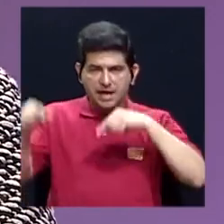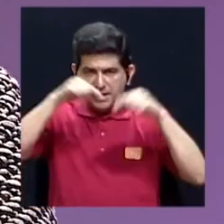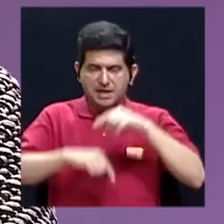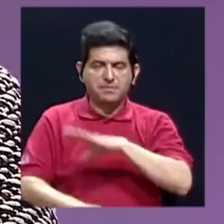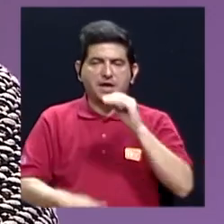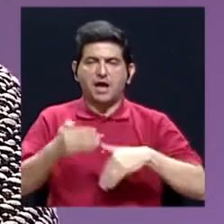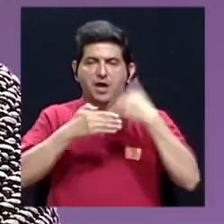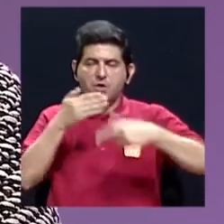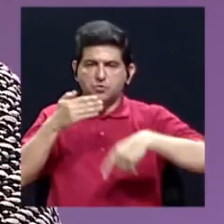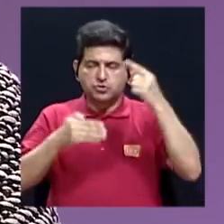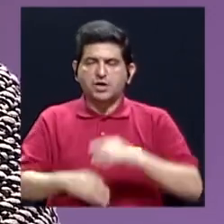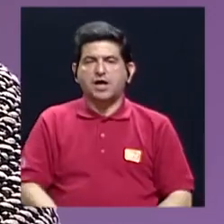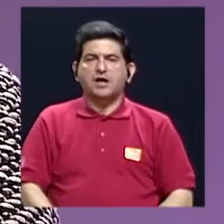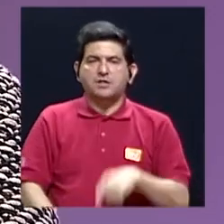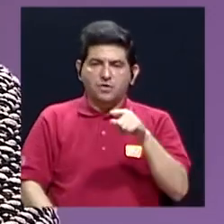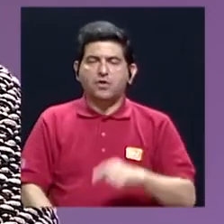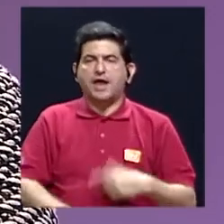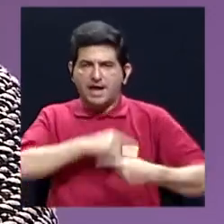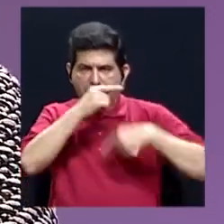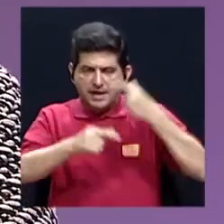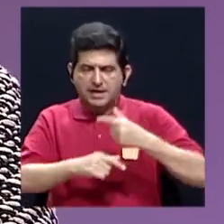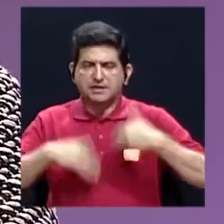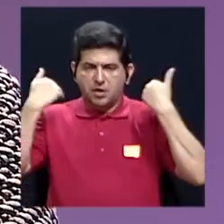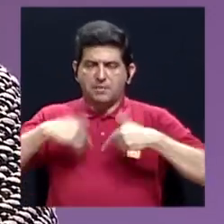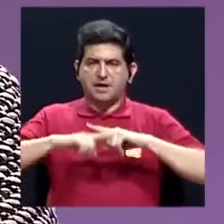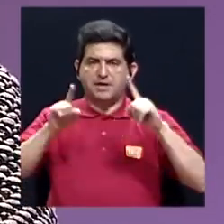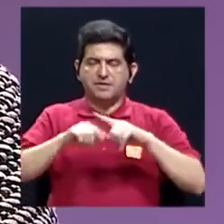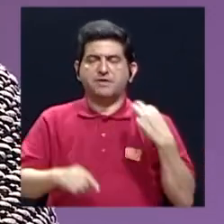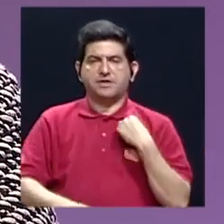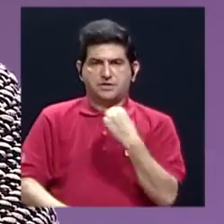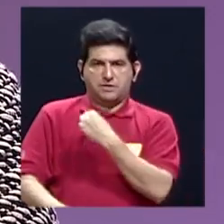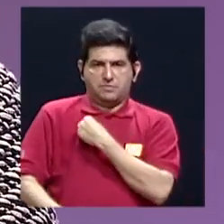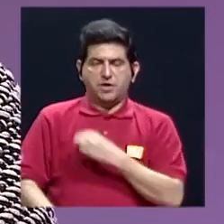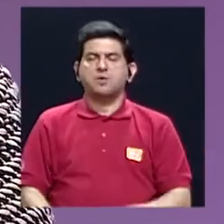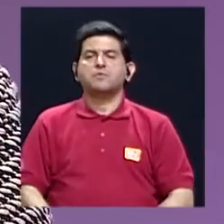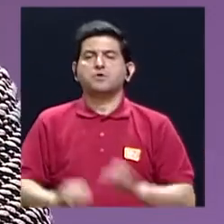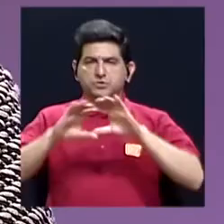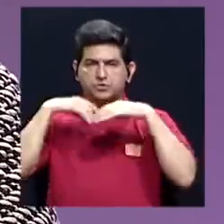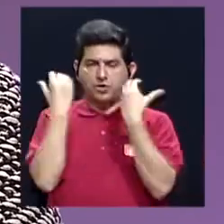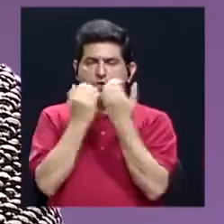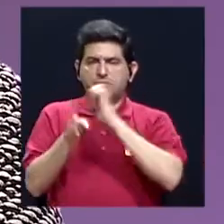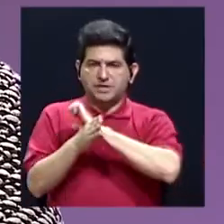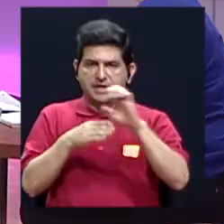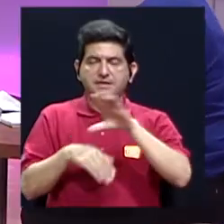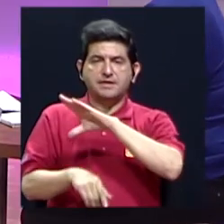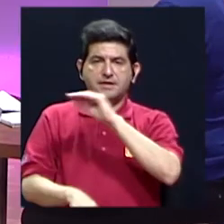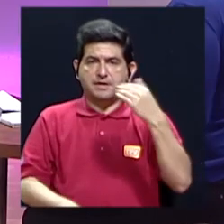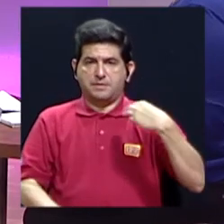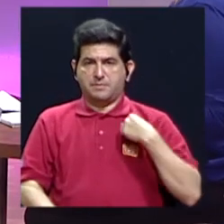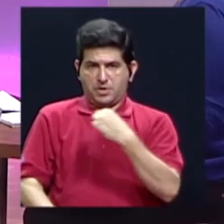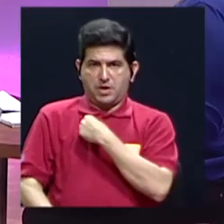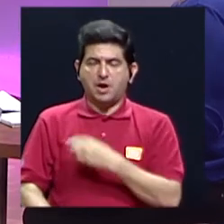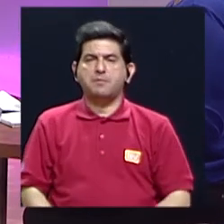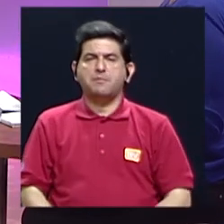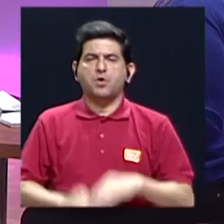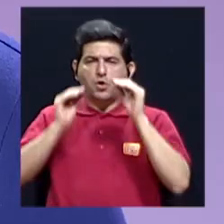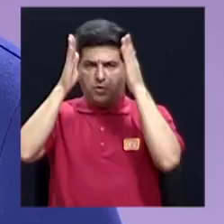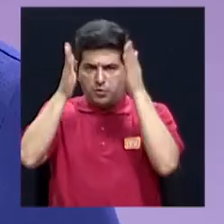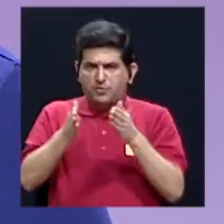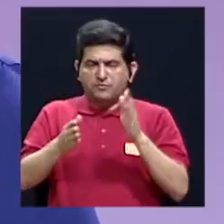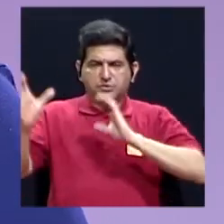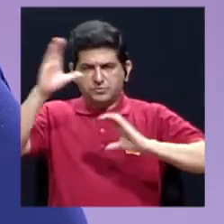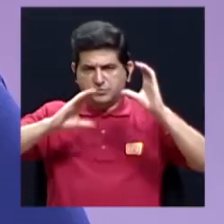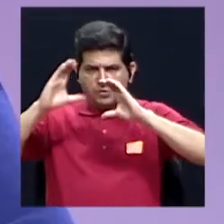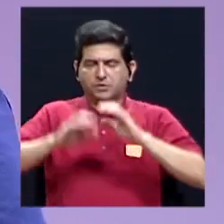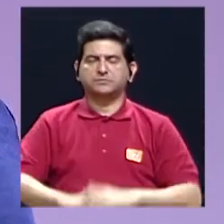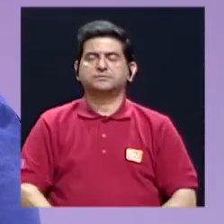genética humana, miembro de diversos comités de bioética y de la Academia de las Ciencias. Bienvenidos y bienvenida, tenemos un panel de lujo el